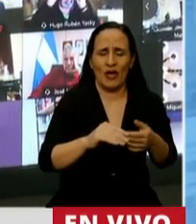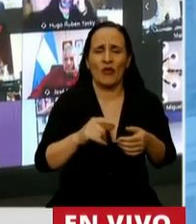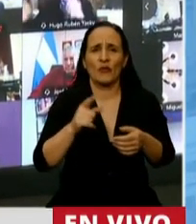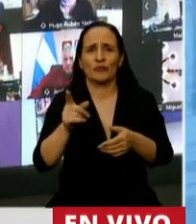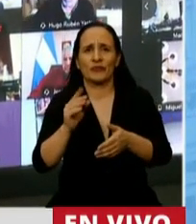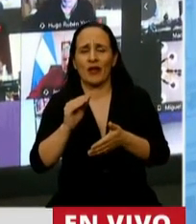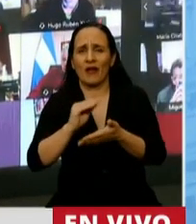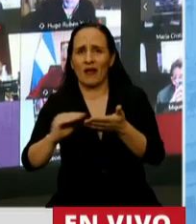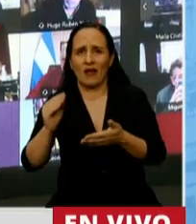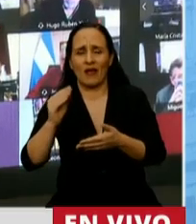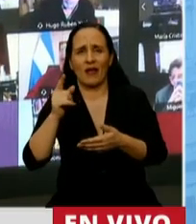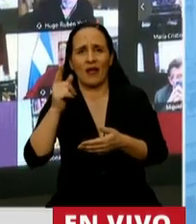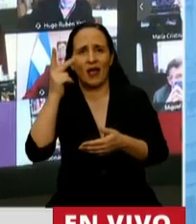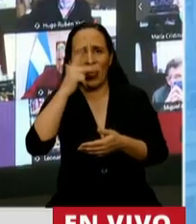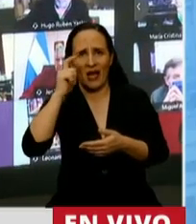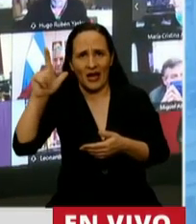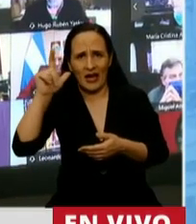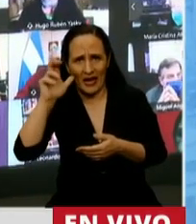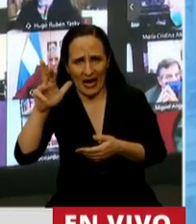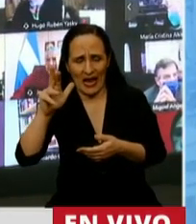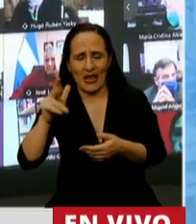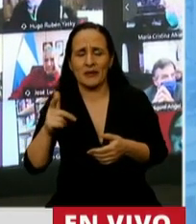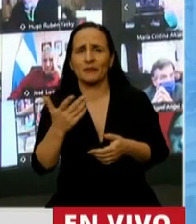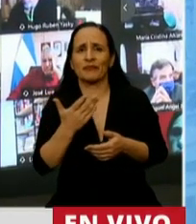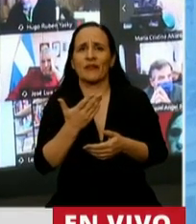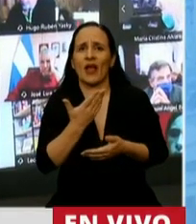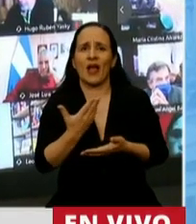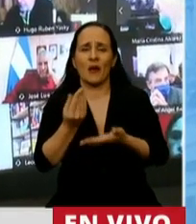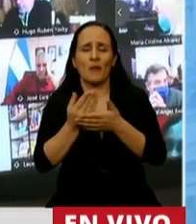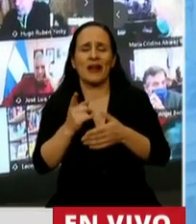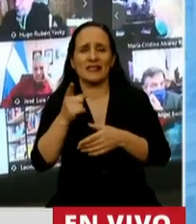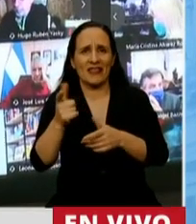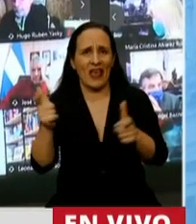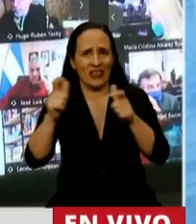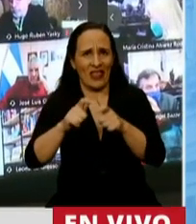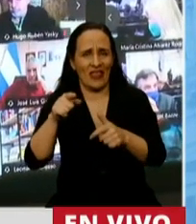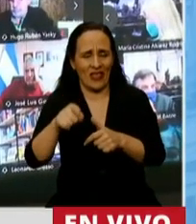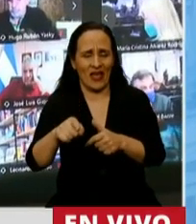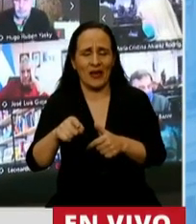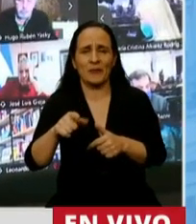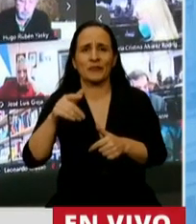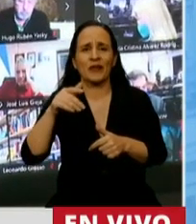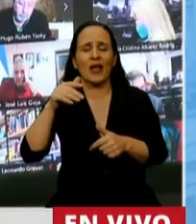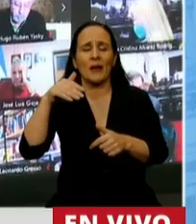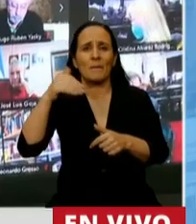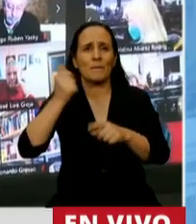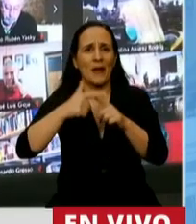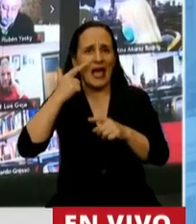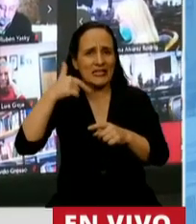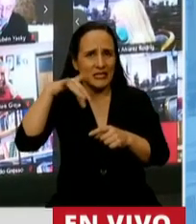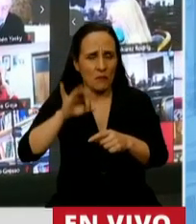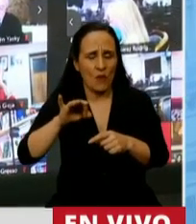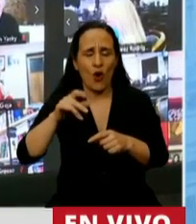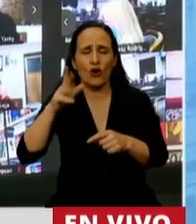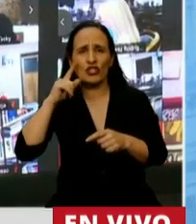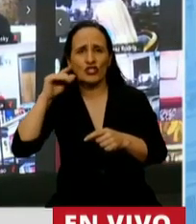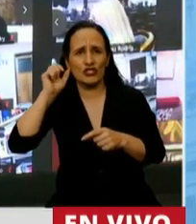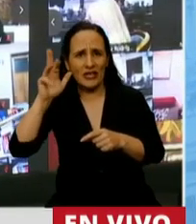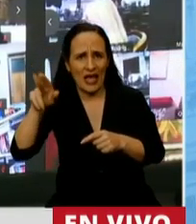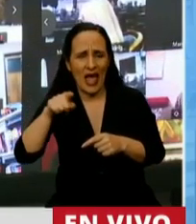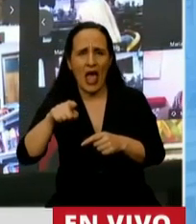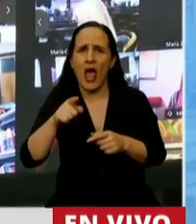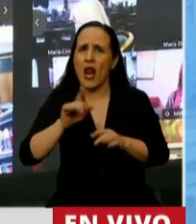mismos, legisladores por San Juan, hemos propiciado y también acercado las necesidades de nuestro gobierno provincial. Y en